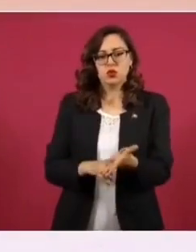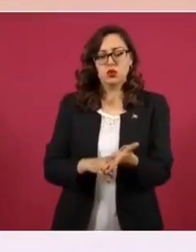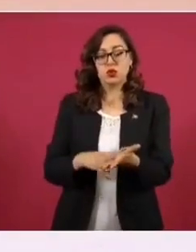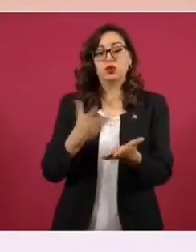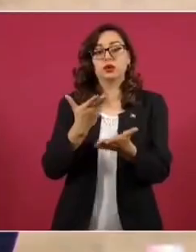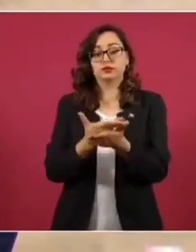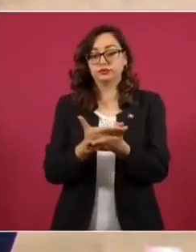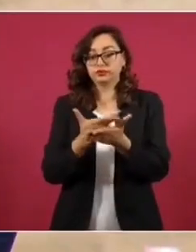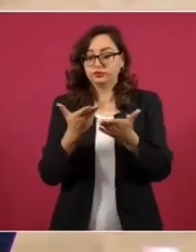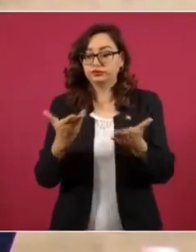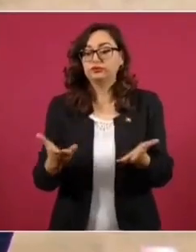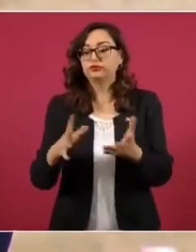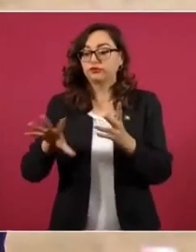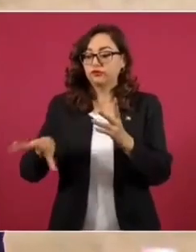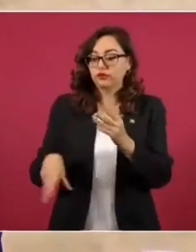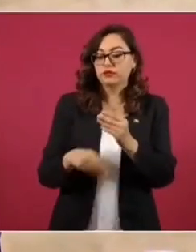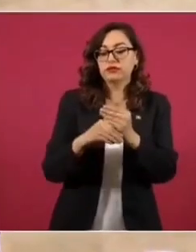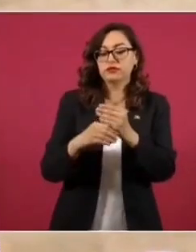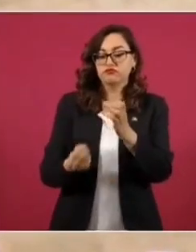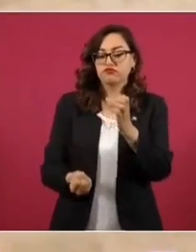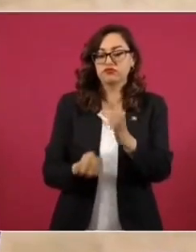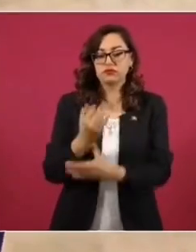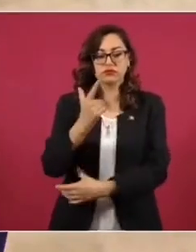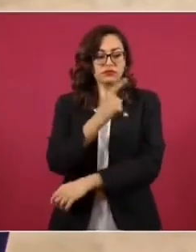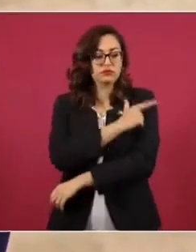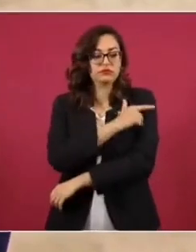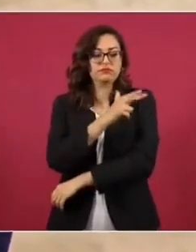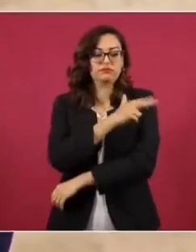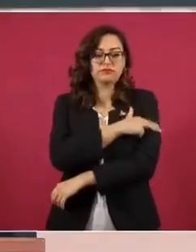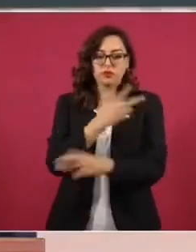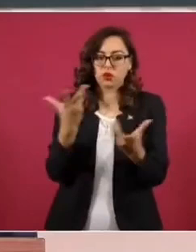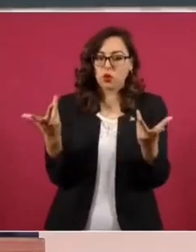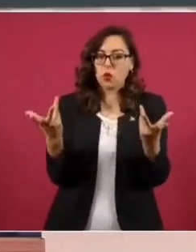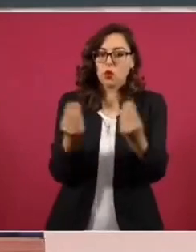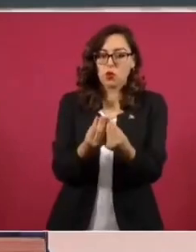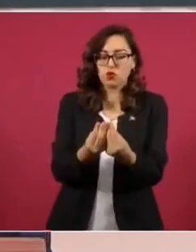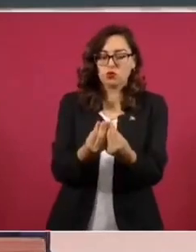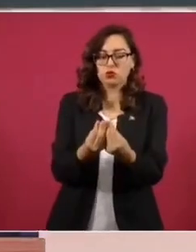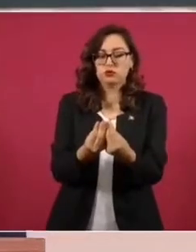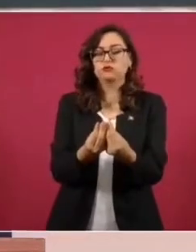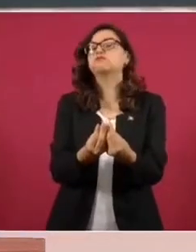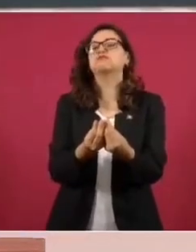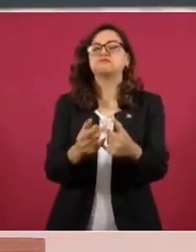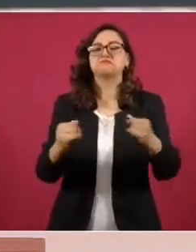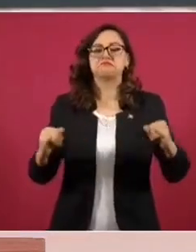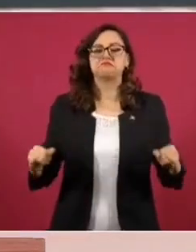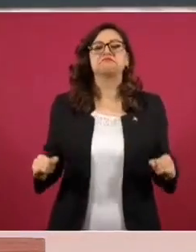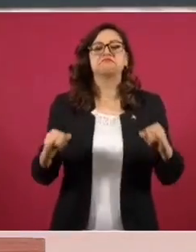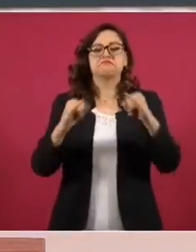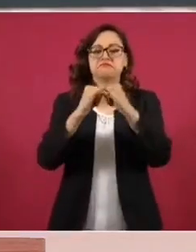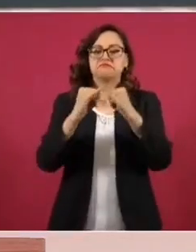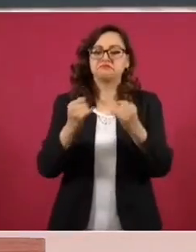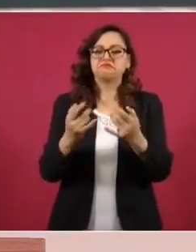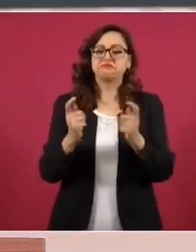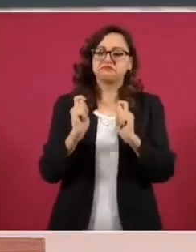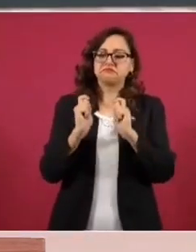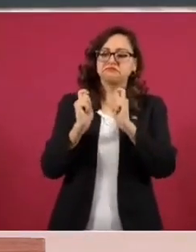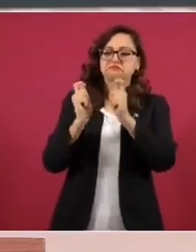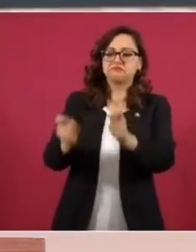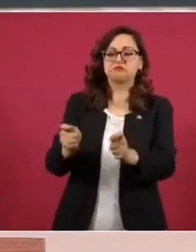rama la guardia nacional institución responsable de